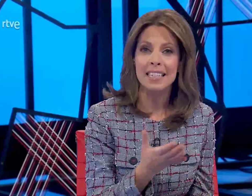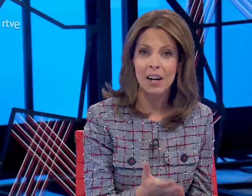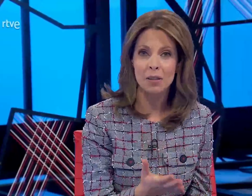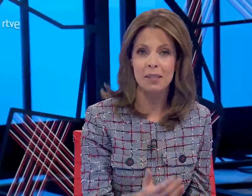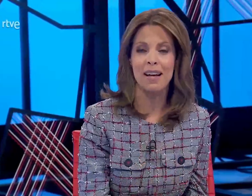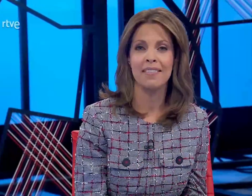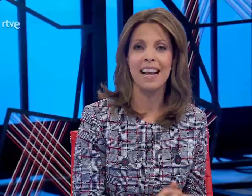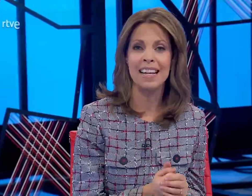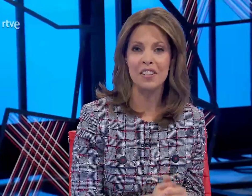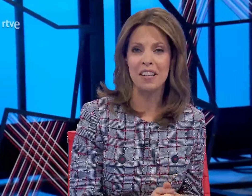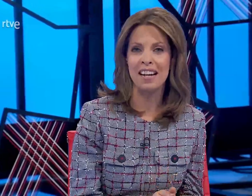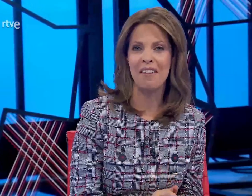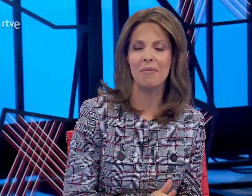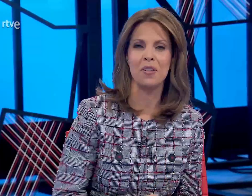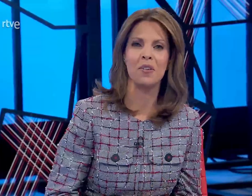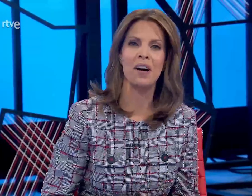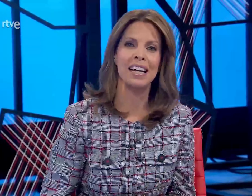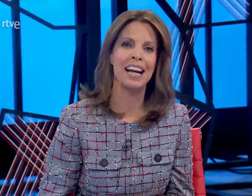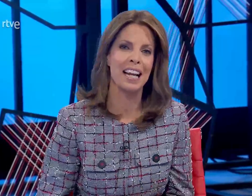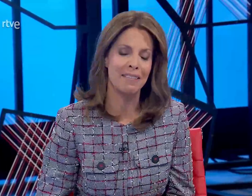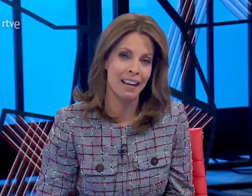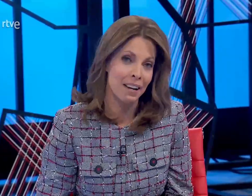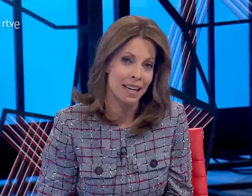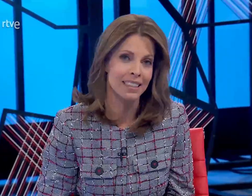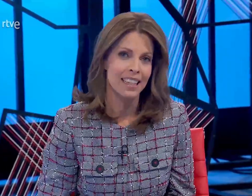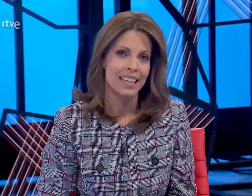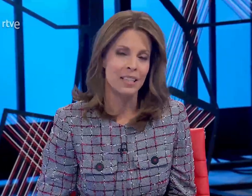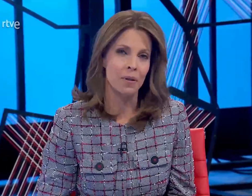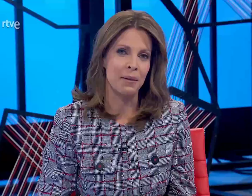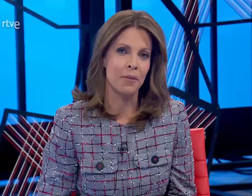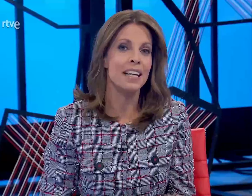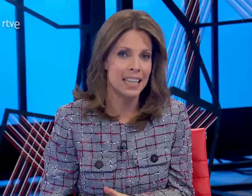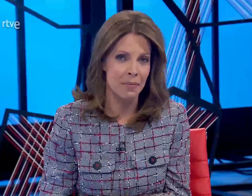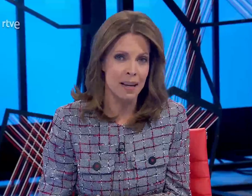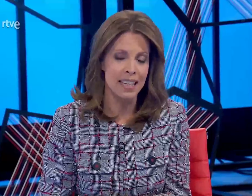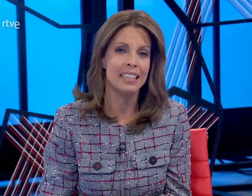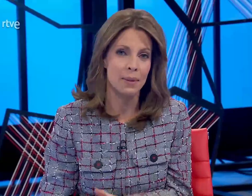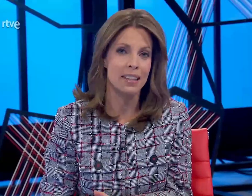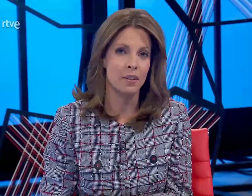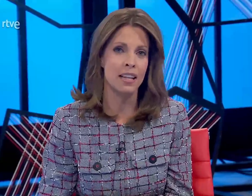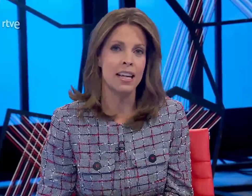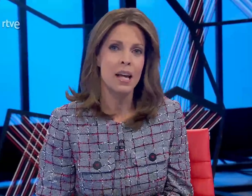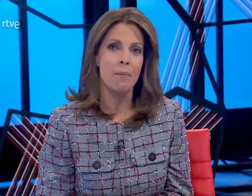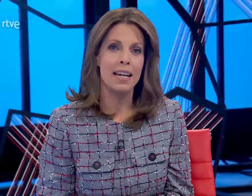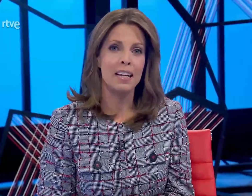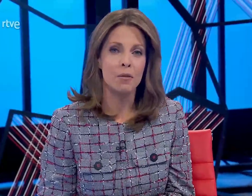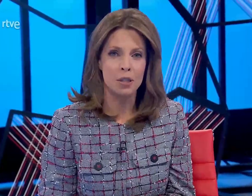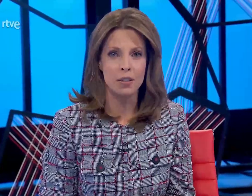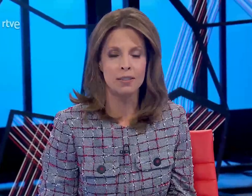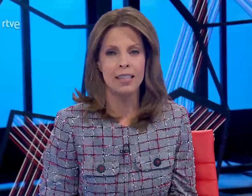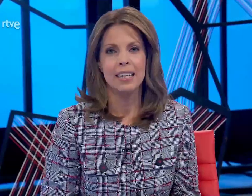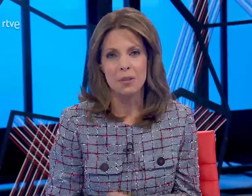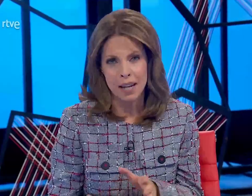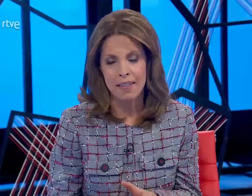de esta última de la x solidaria hablamos hoy con enrique galván que es portavoz de esta campaña y también director de plena